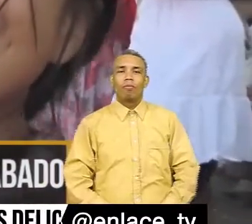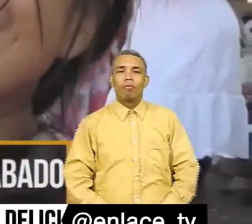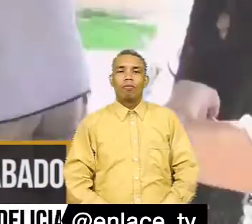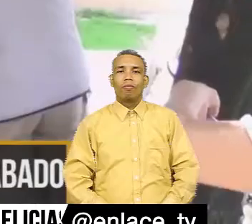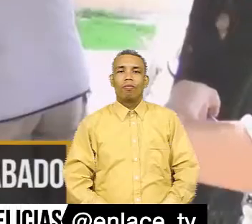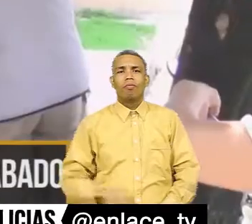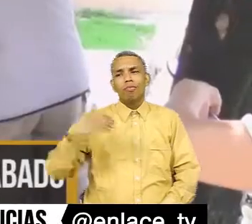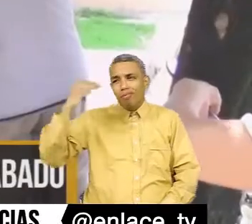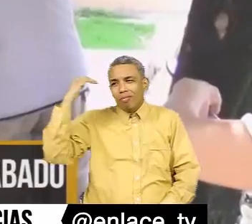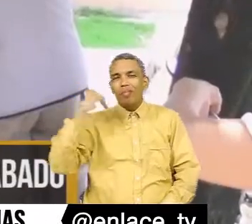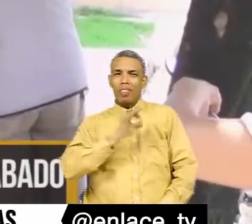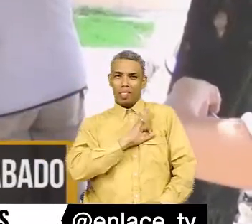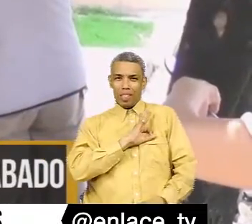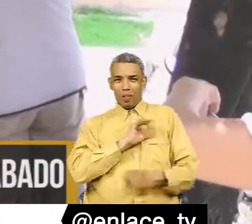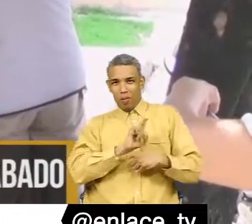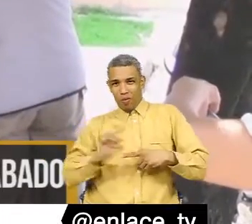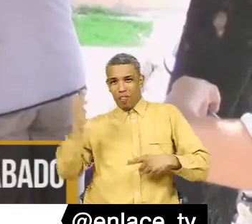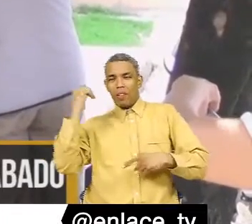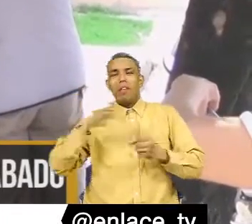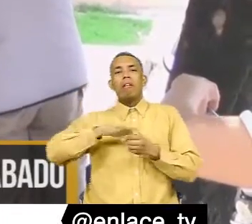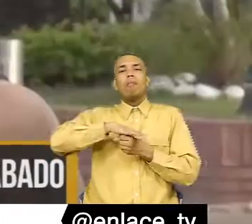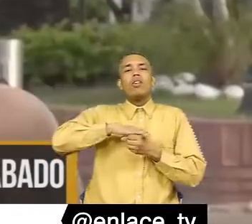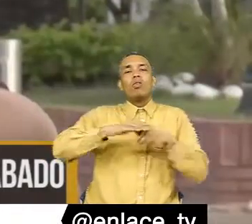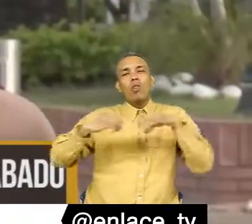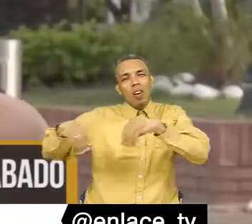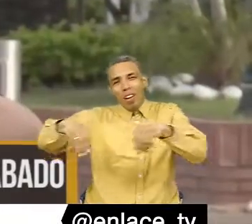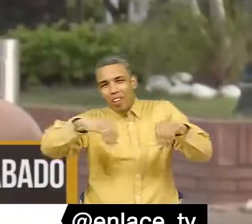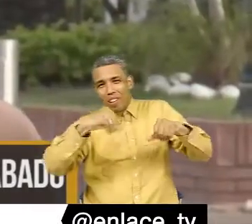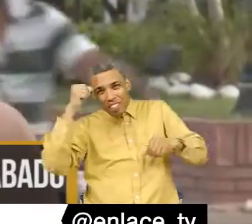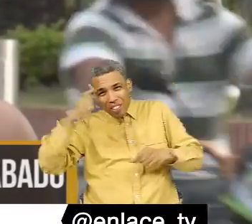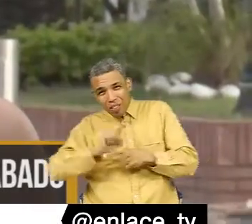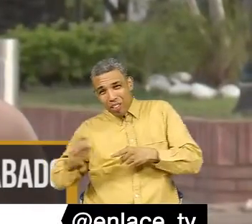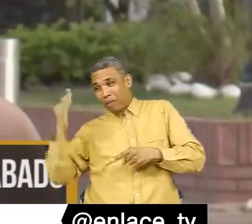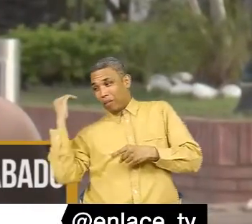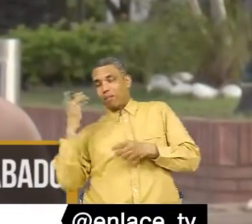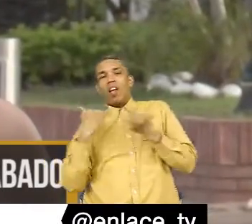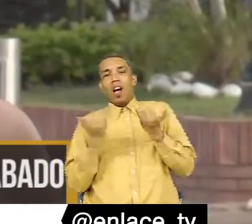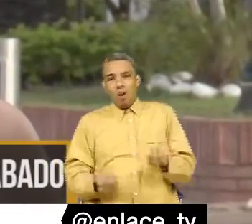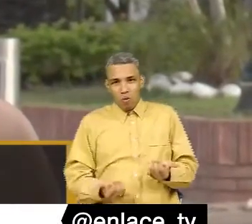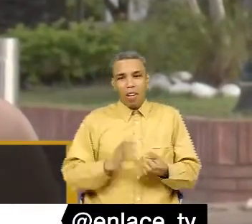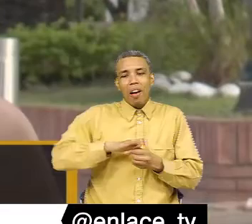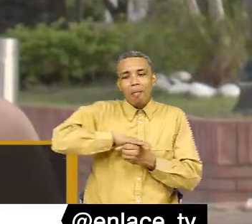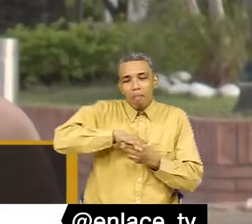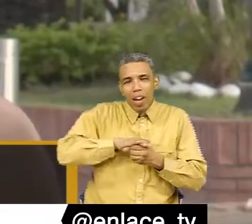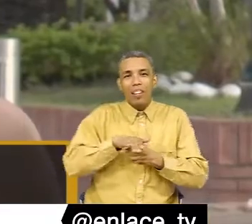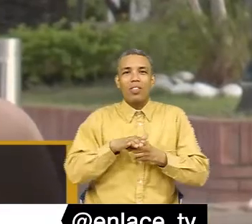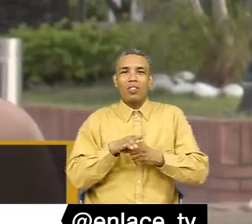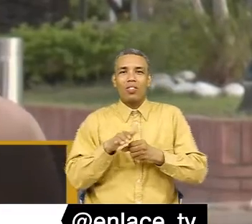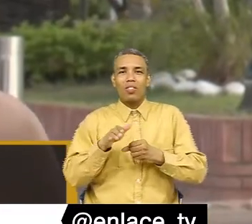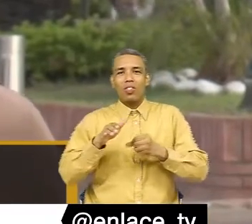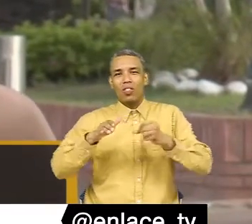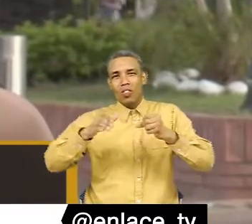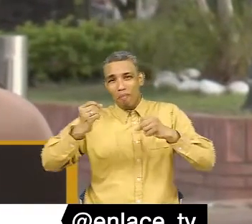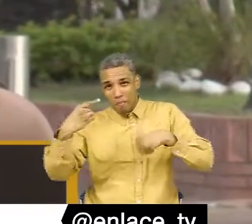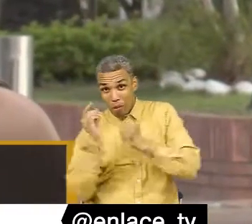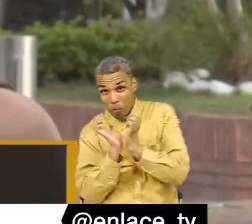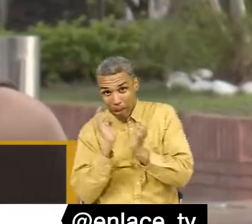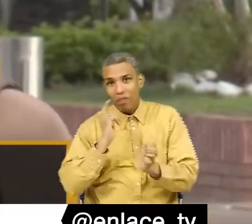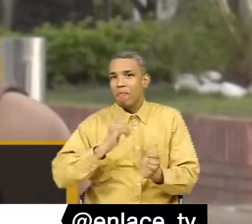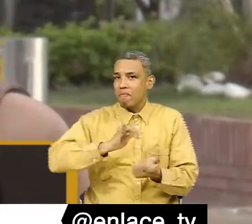exitosa lograda el sábado anterior en el barrio Arenal de la Comuna 1. Ahora va a ser la 5 porque pues varias personas también nos habían pedido presencia en la 5,